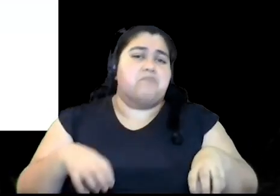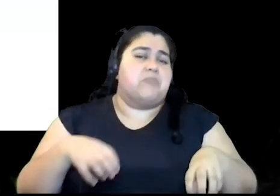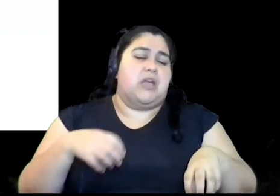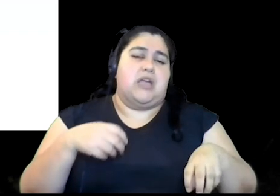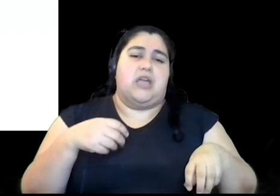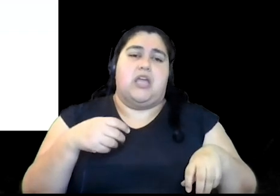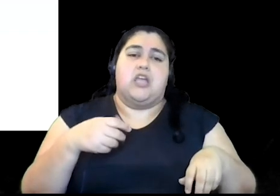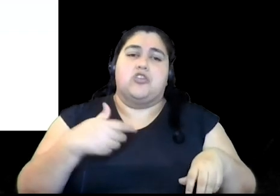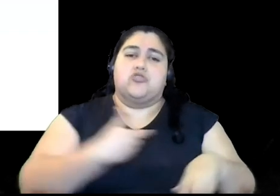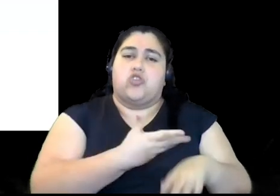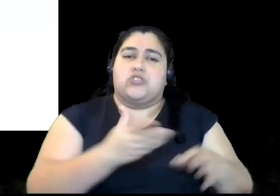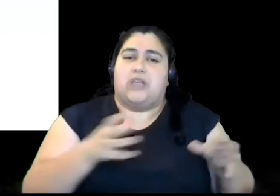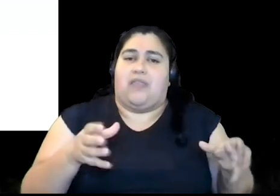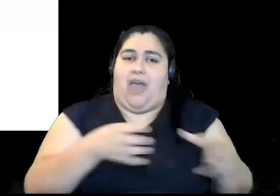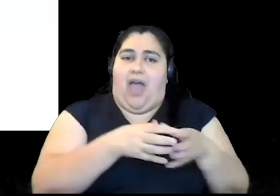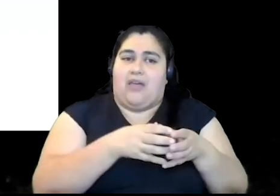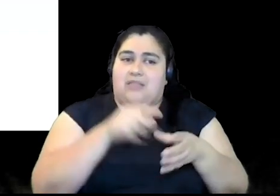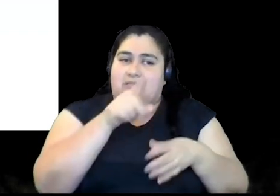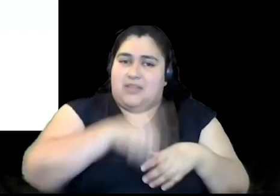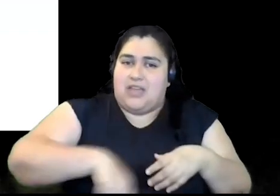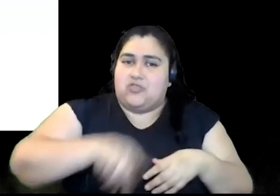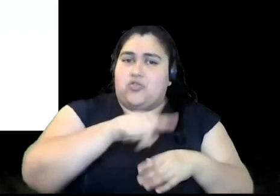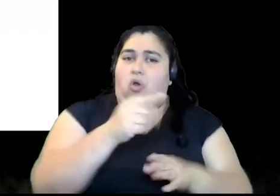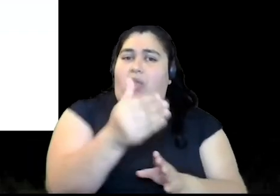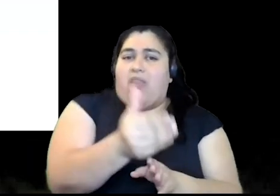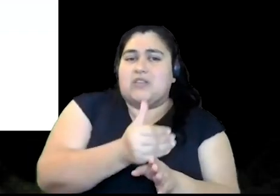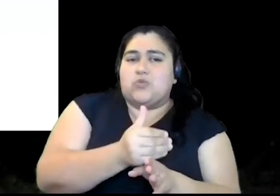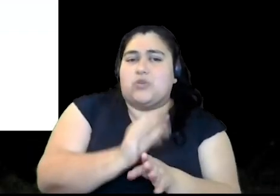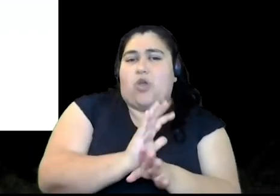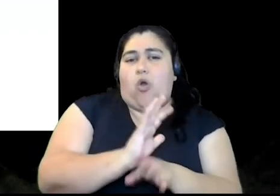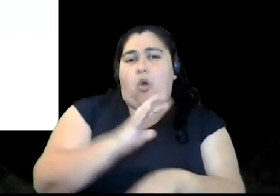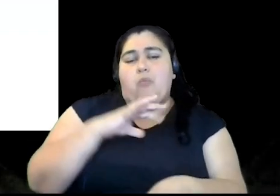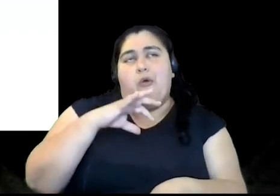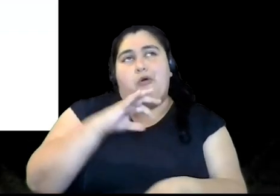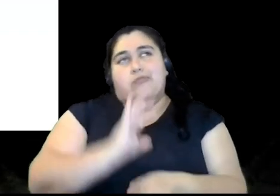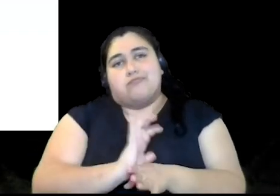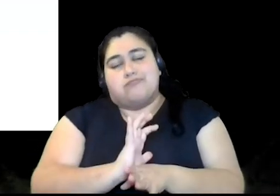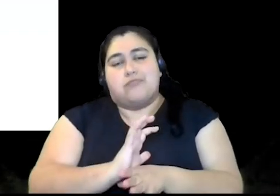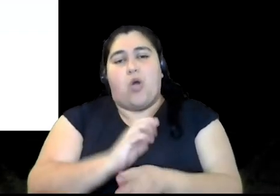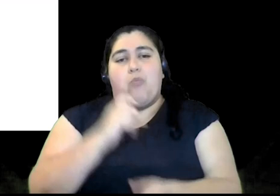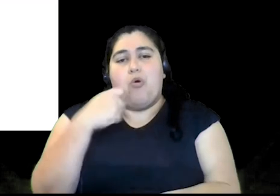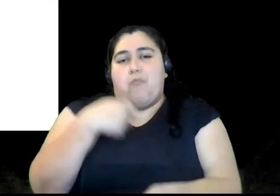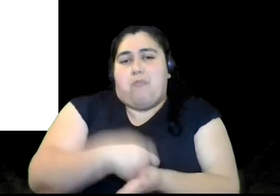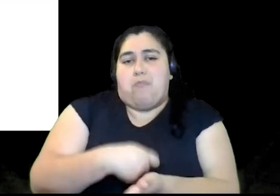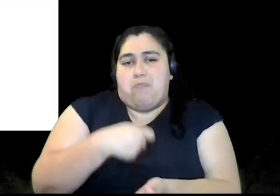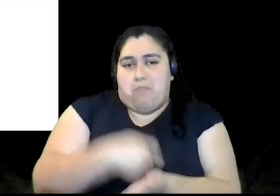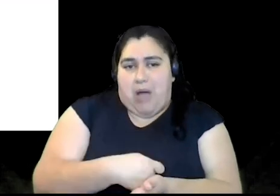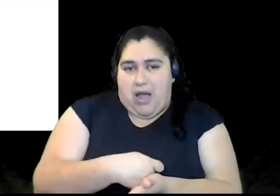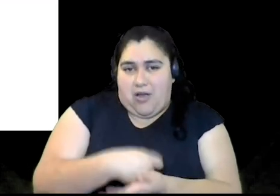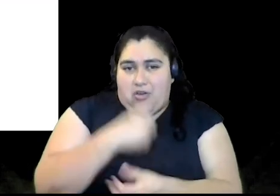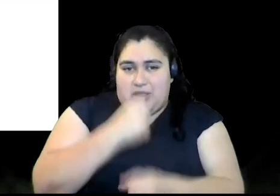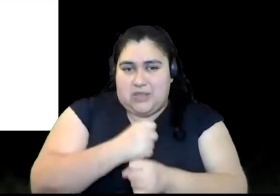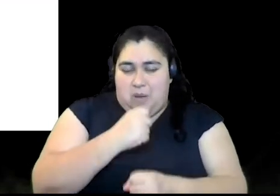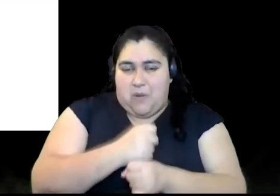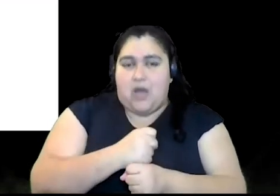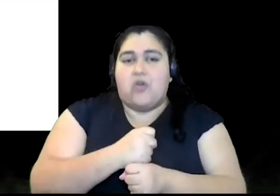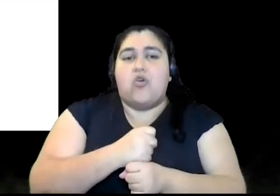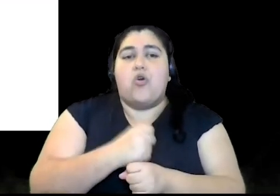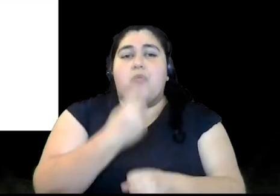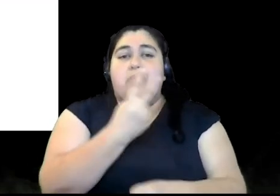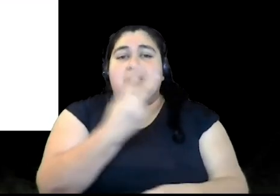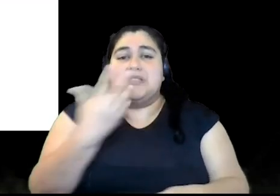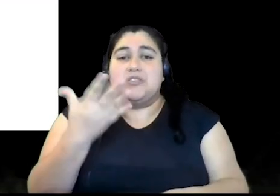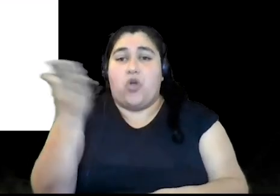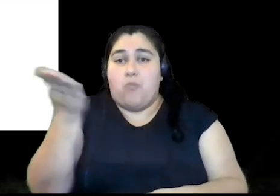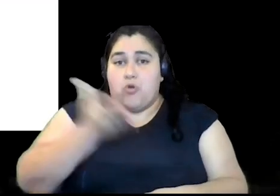de capital, descuentan como honorario hasta el importe equivalente al 25%